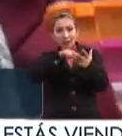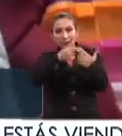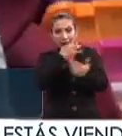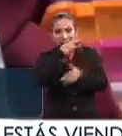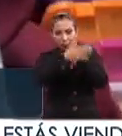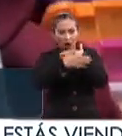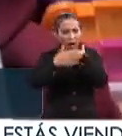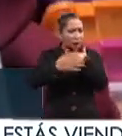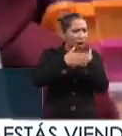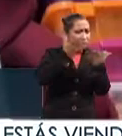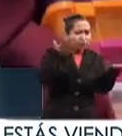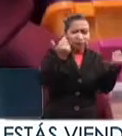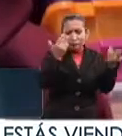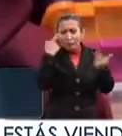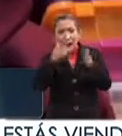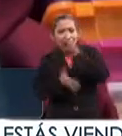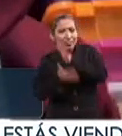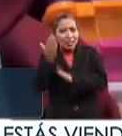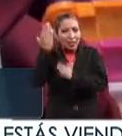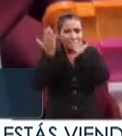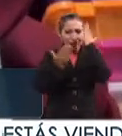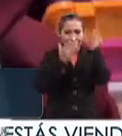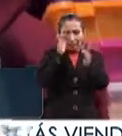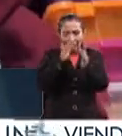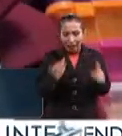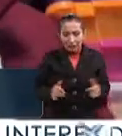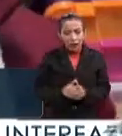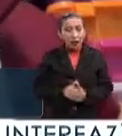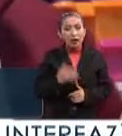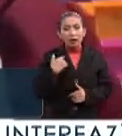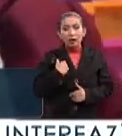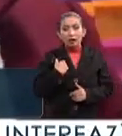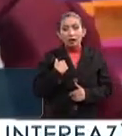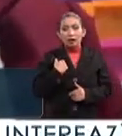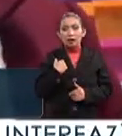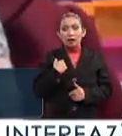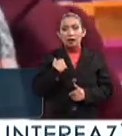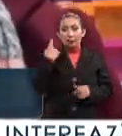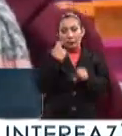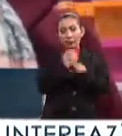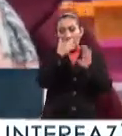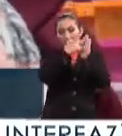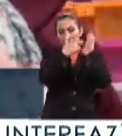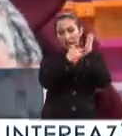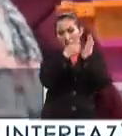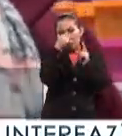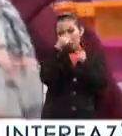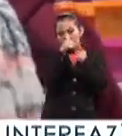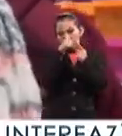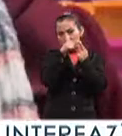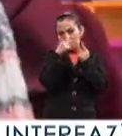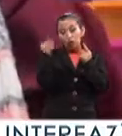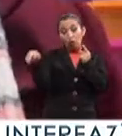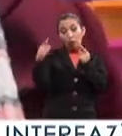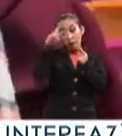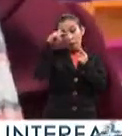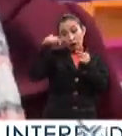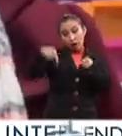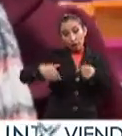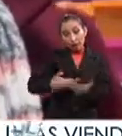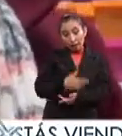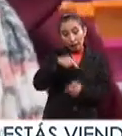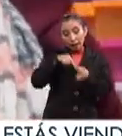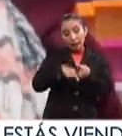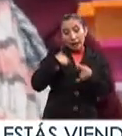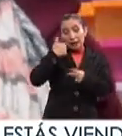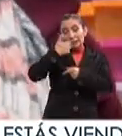para poder ir a Francia. El primer requisito pues era que fueras mexicano, que estuvieras